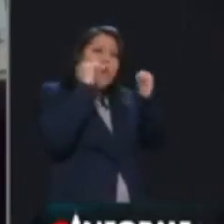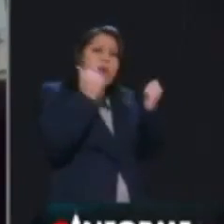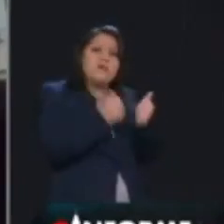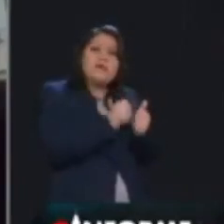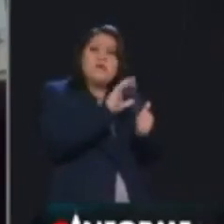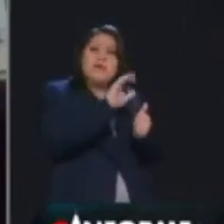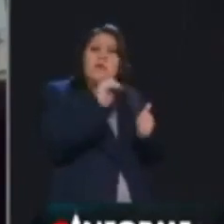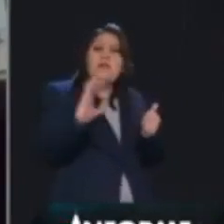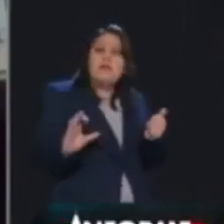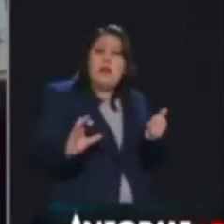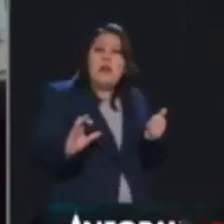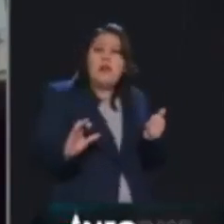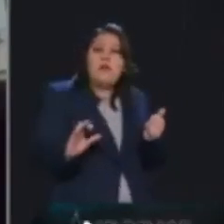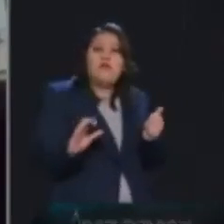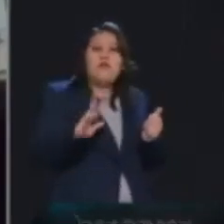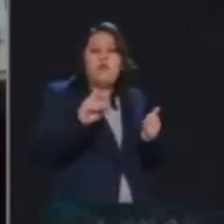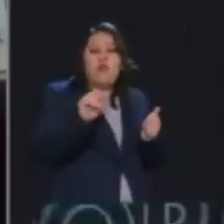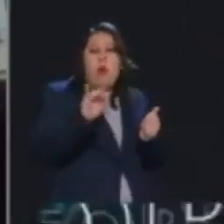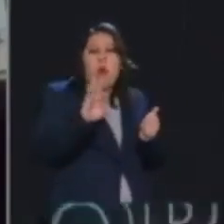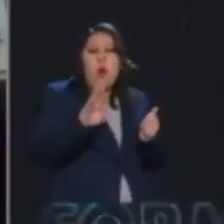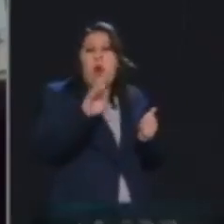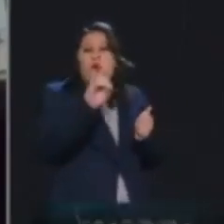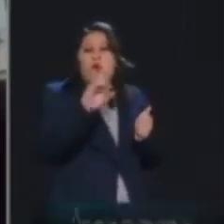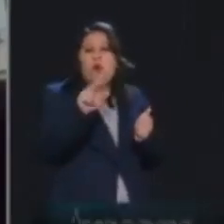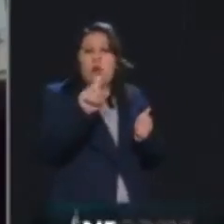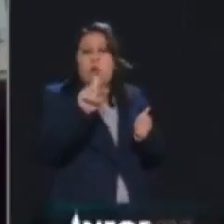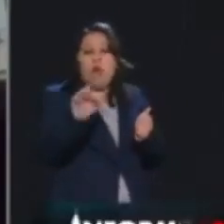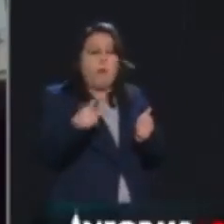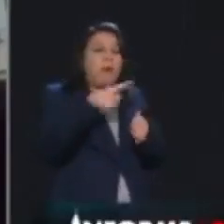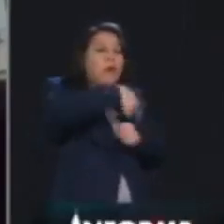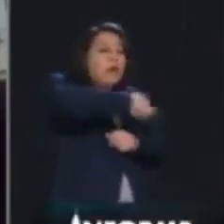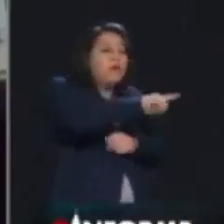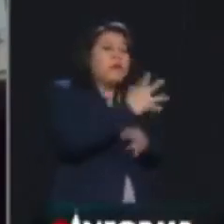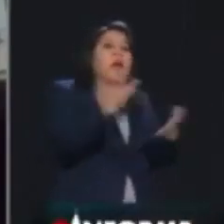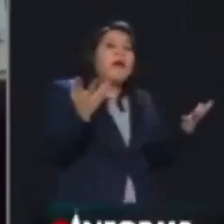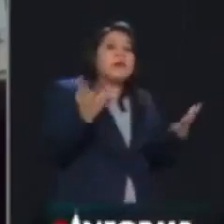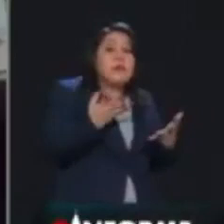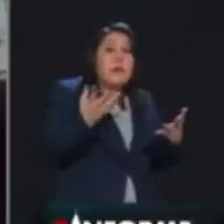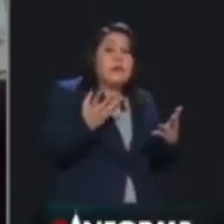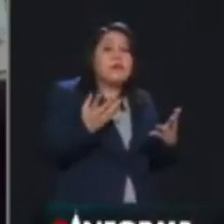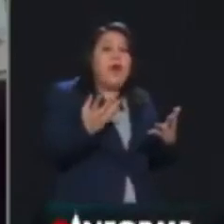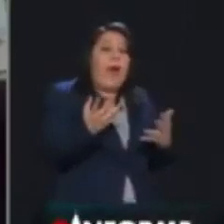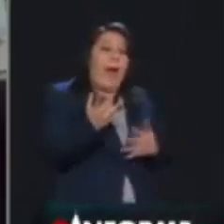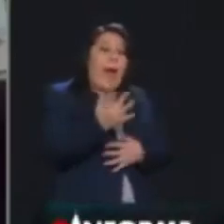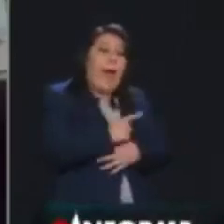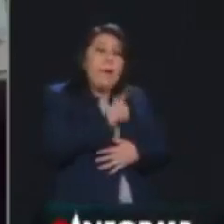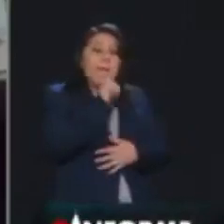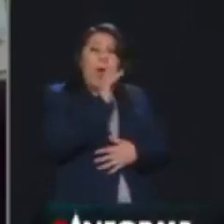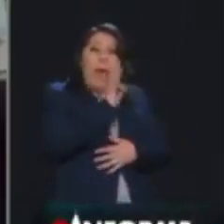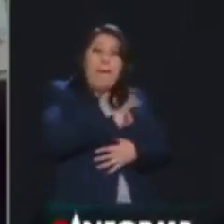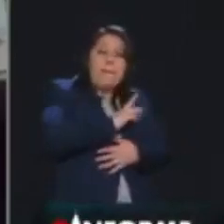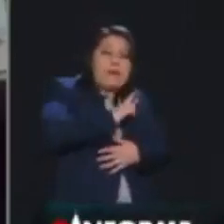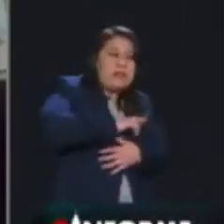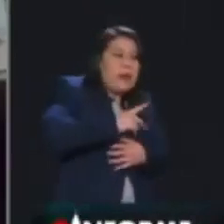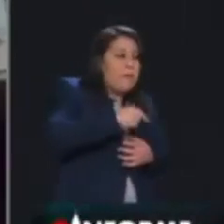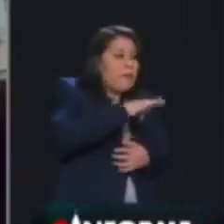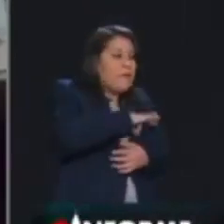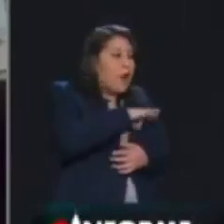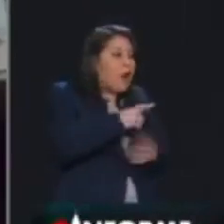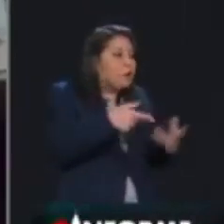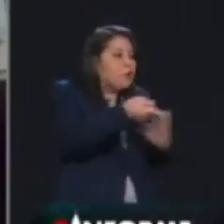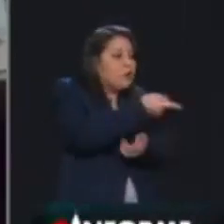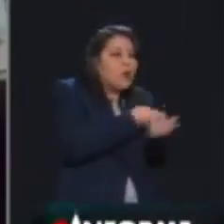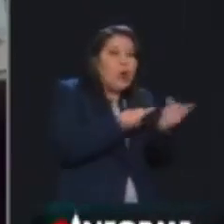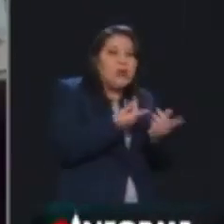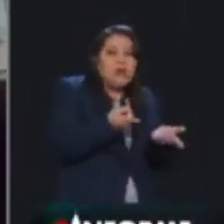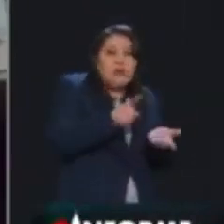se llame así, Foro Consultivo, y que asuma, privatizando como tal, unas funciones que a lo mejor debería ser un